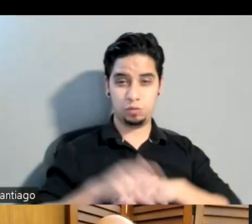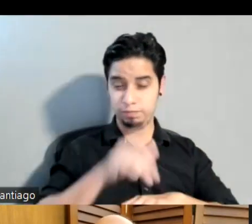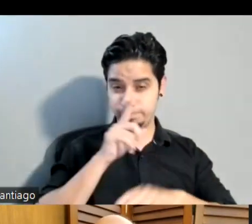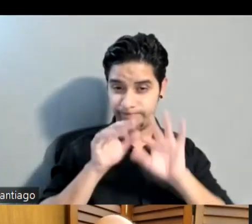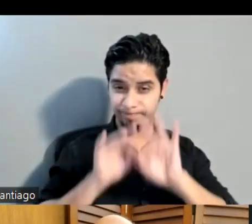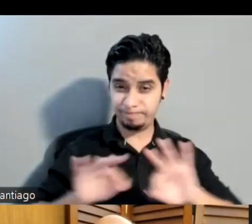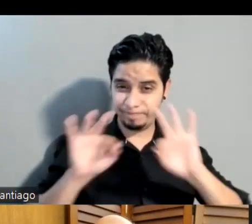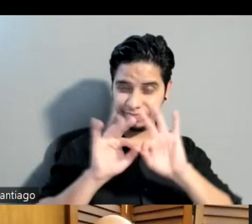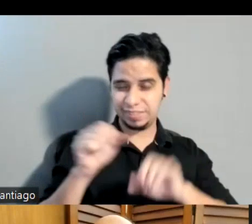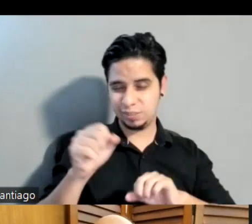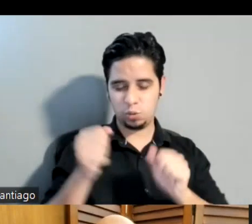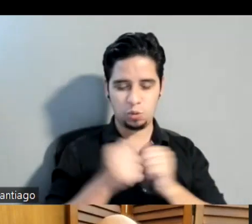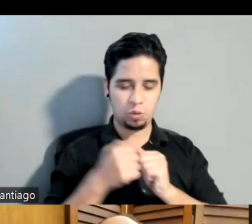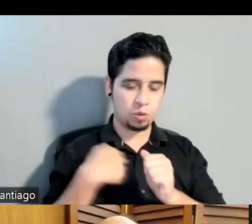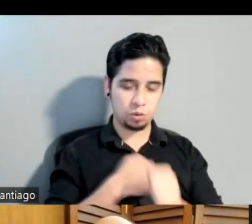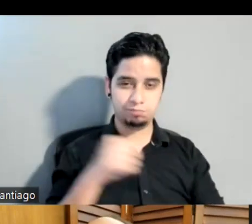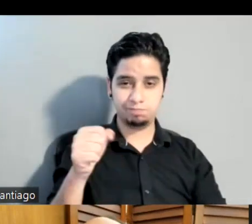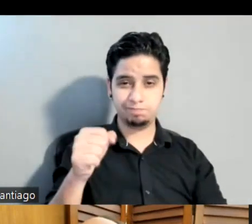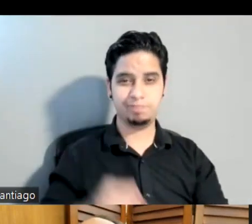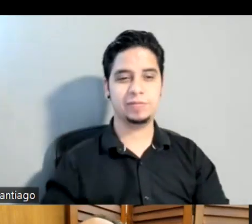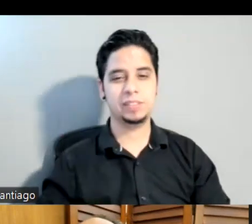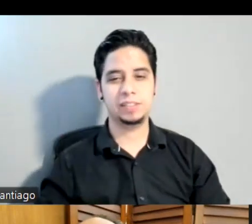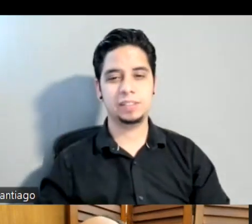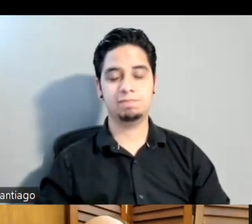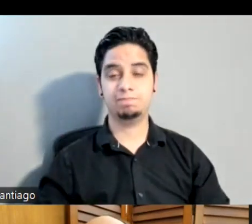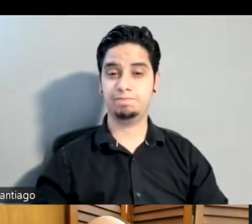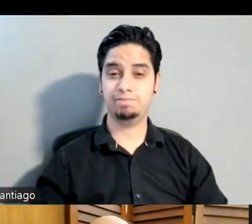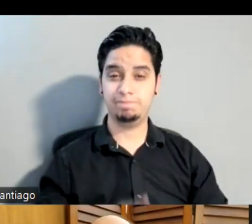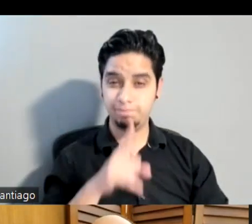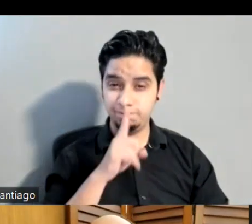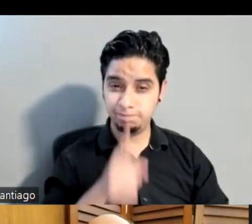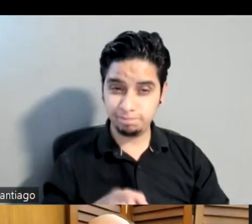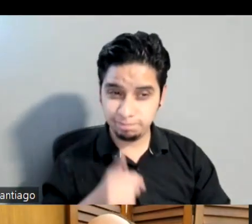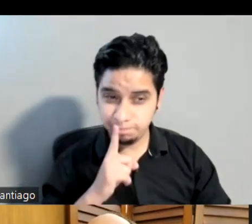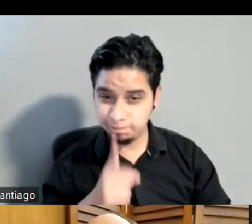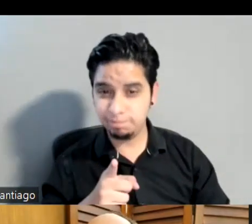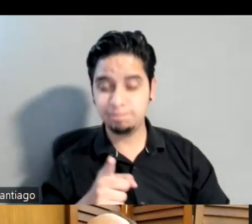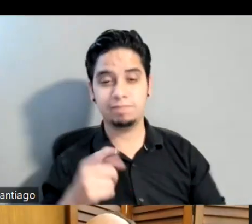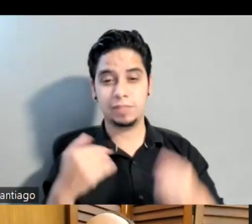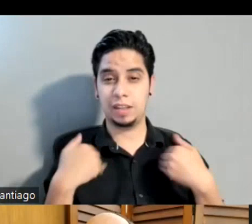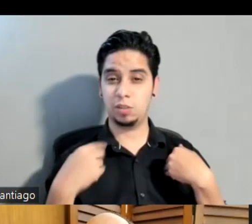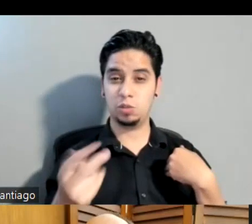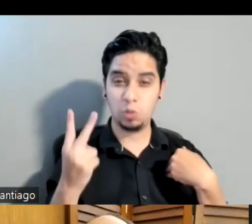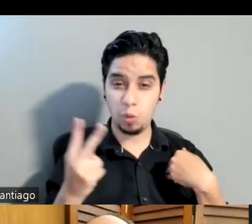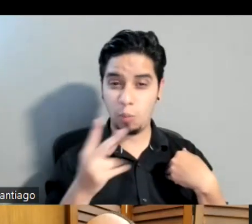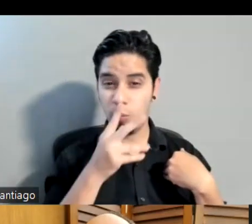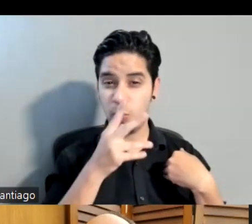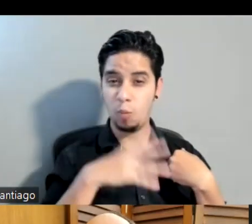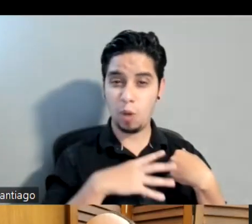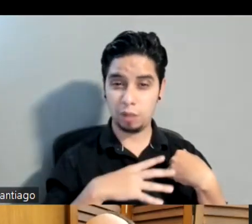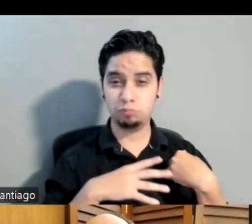Vestuario. Y entonces, ¿verdad, tienes dos mujeres ahí, dos